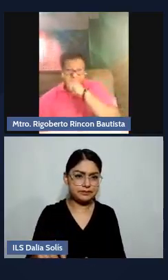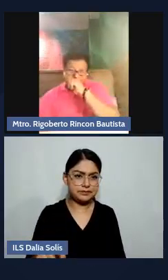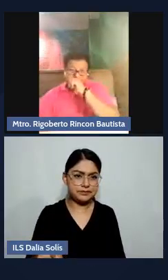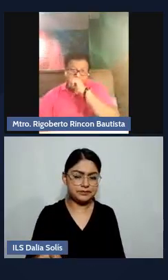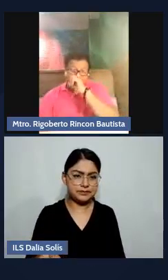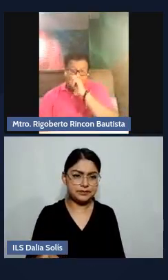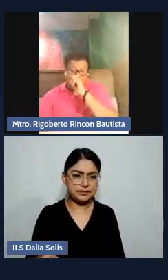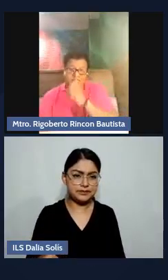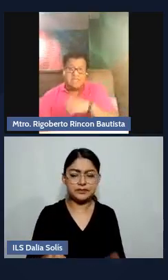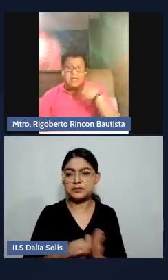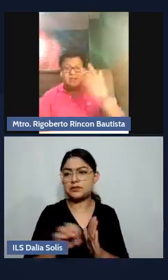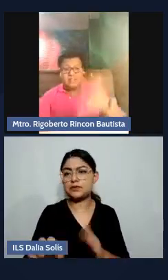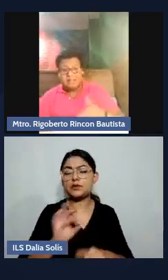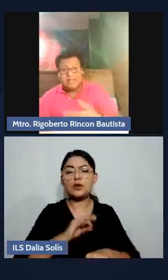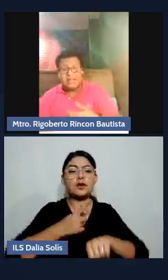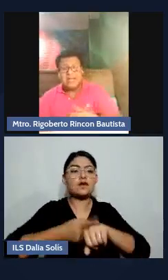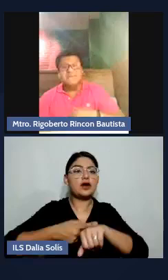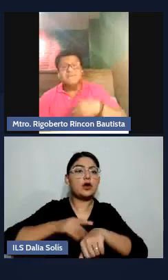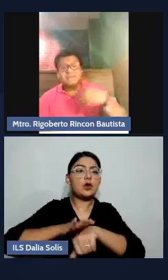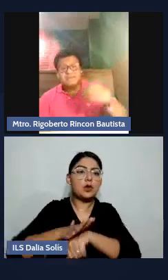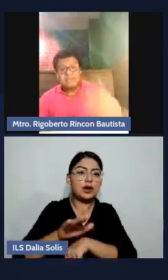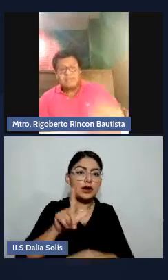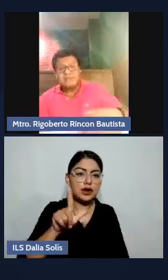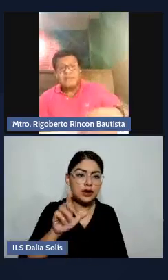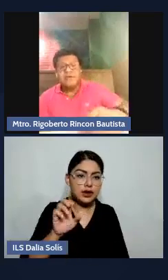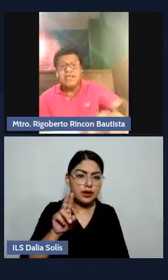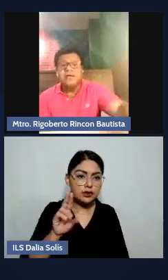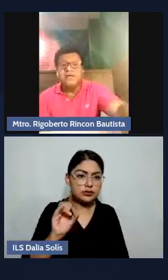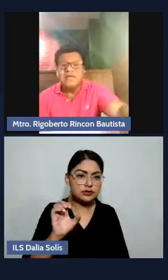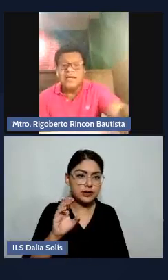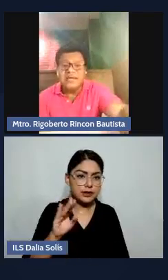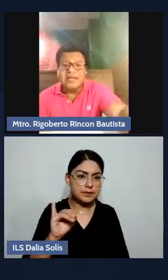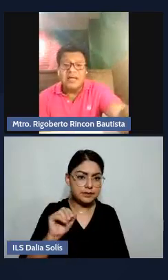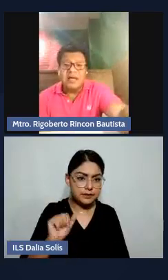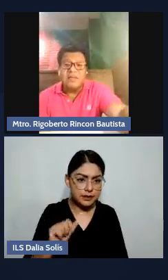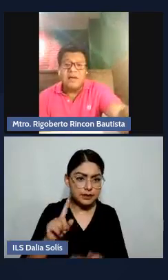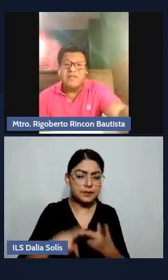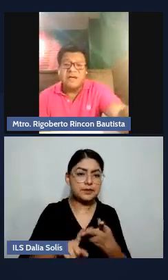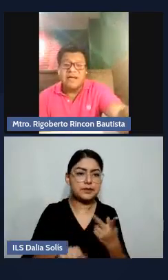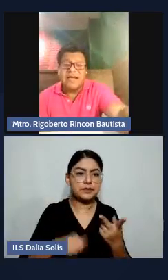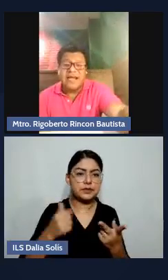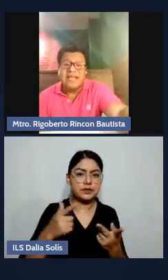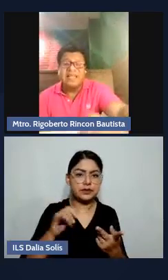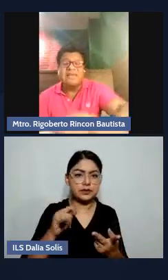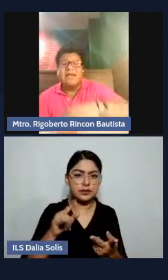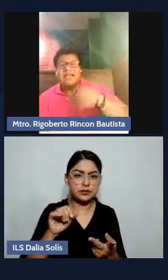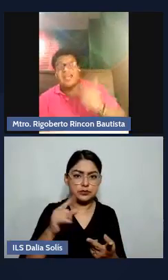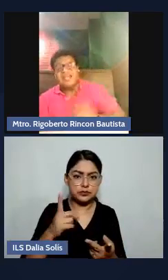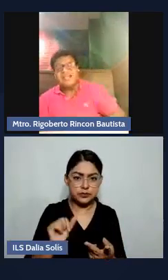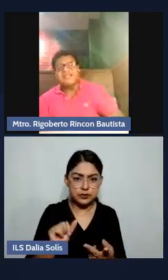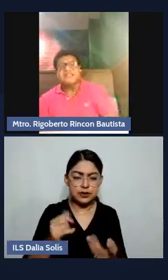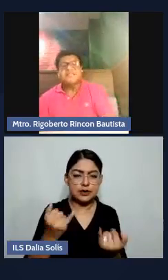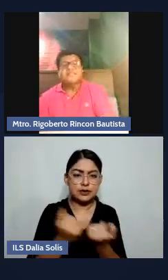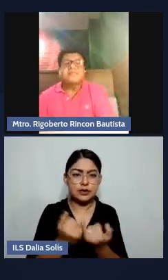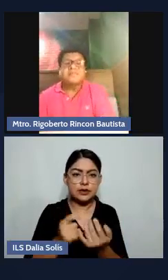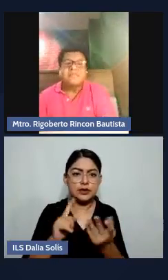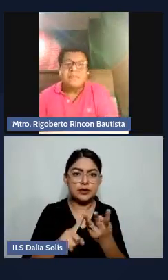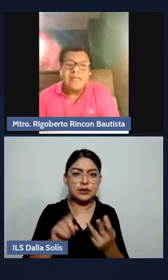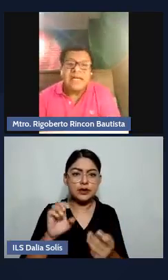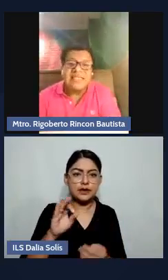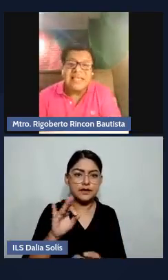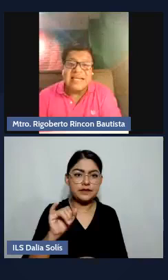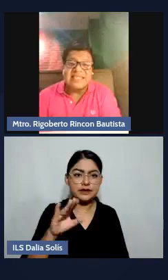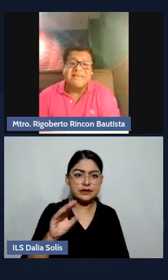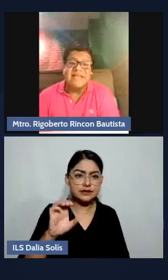Sí, leucemia, amiloide aguda, vamos a ver en el tema de la nariz, cáncer en